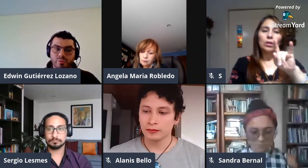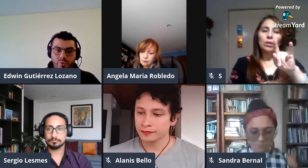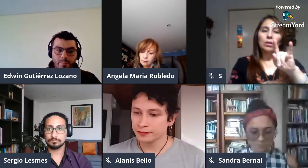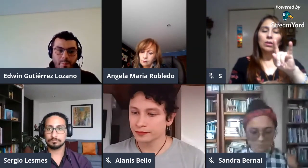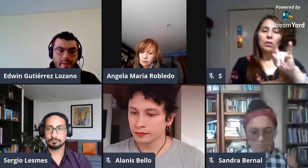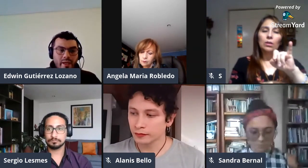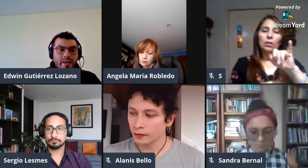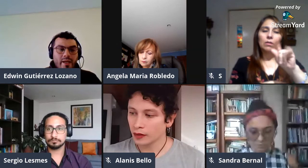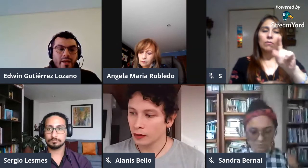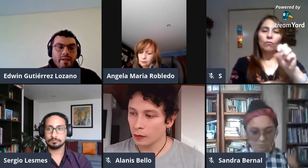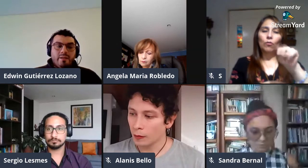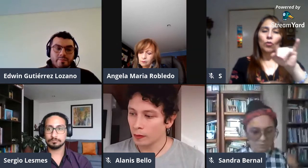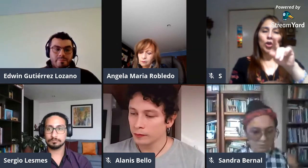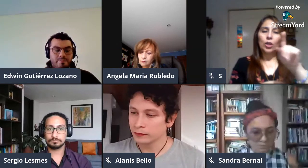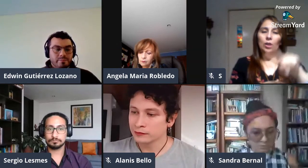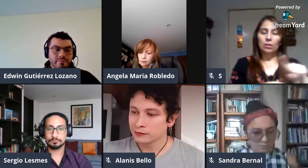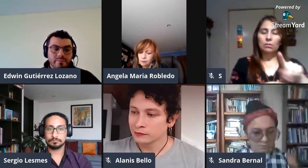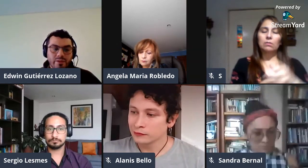revistapolifonias.pedagogica.edu.co.